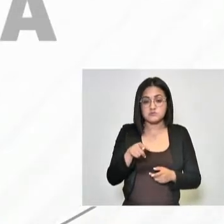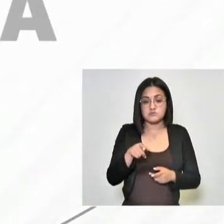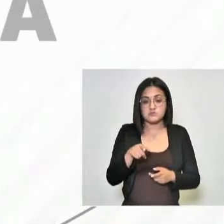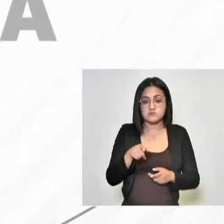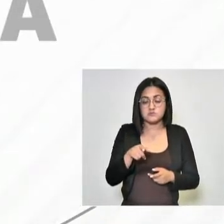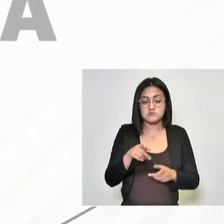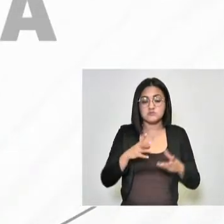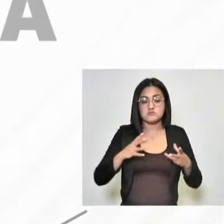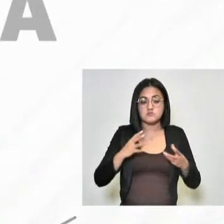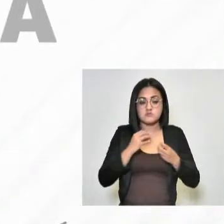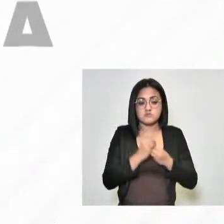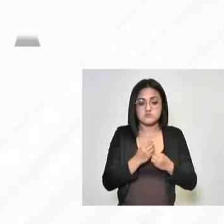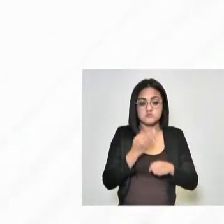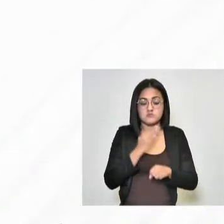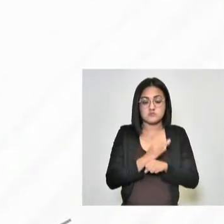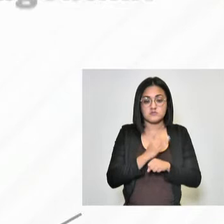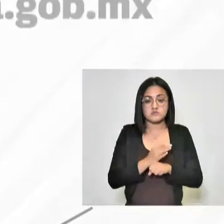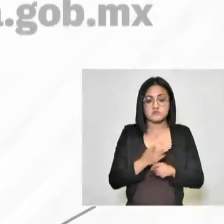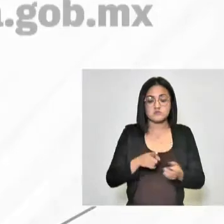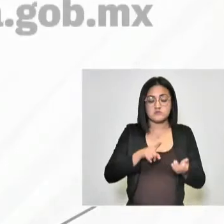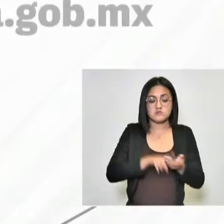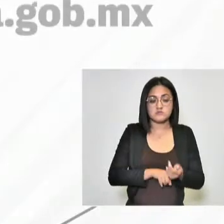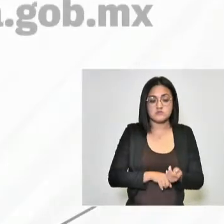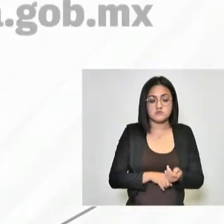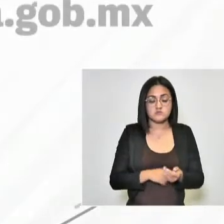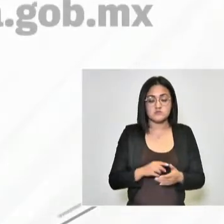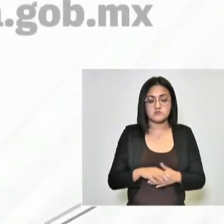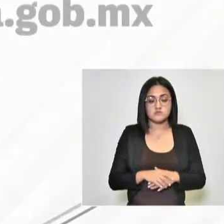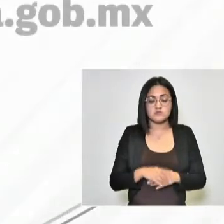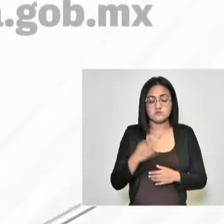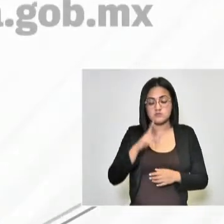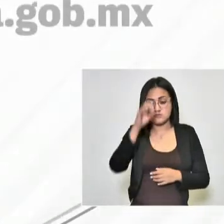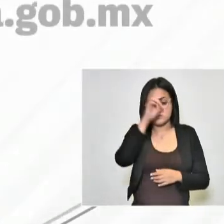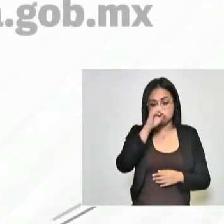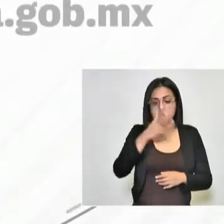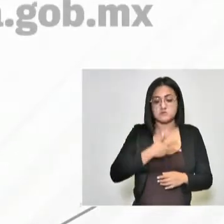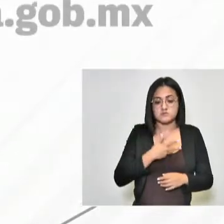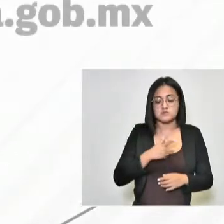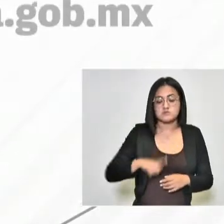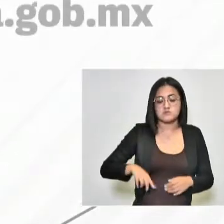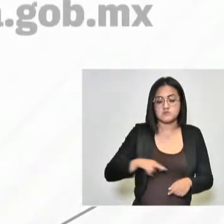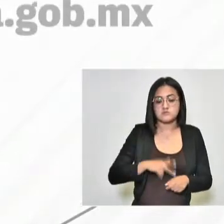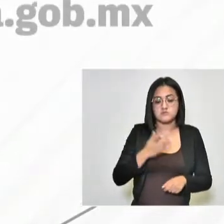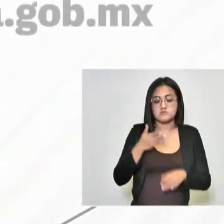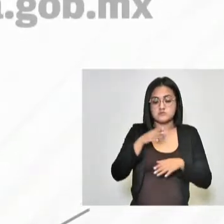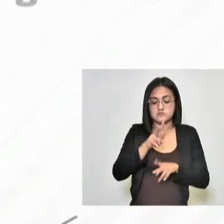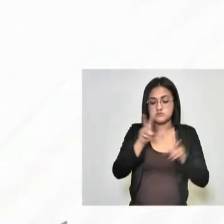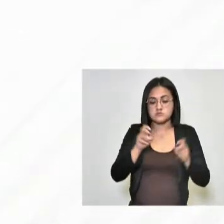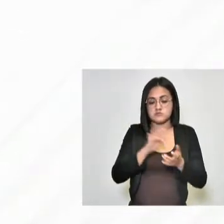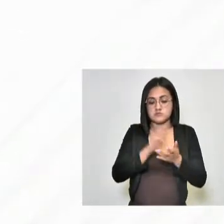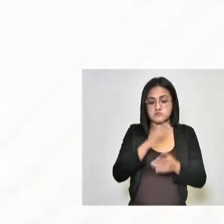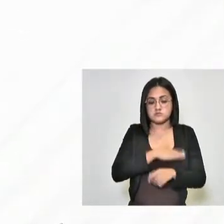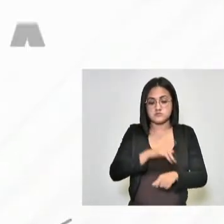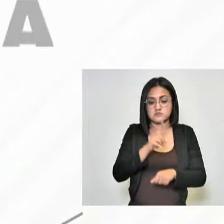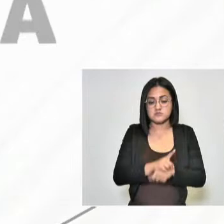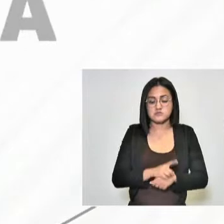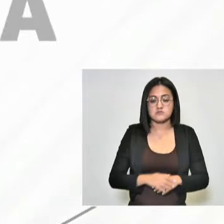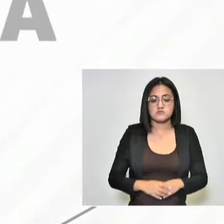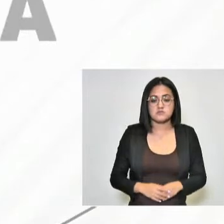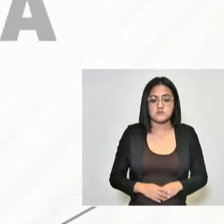a formar parte de una delegación. ¿Qué opinión le merece, gobernador, sobre este tema? Gracias, excelente